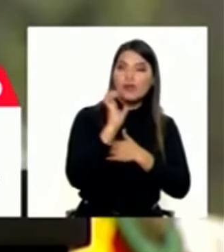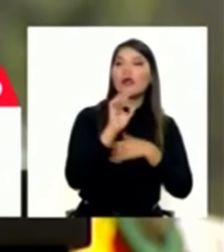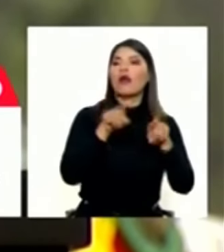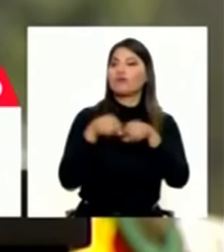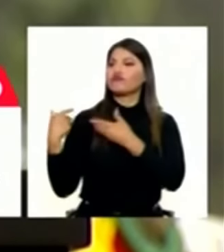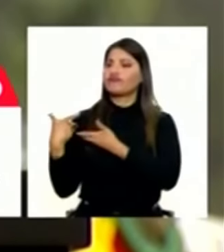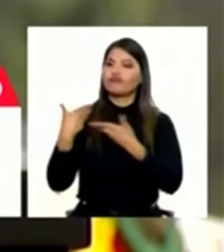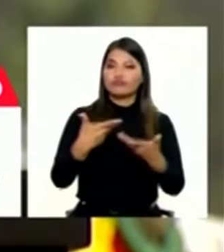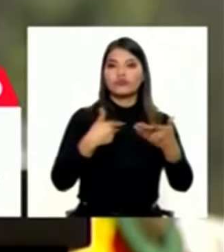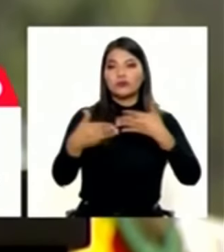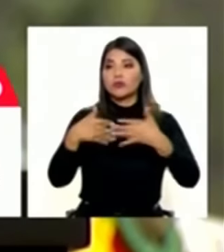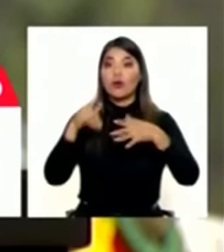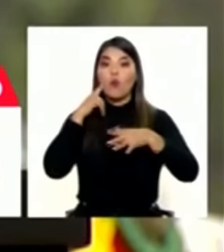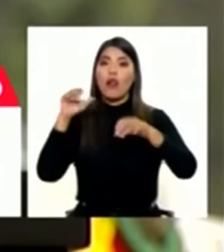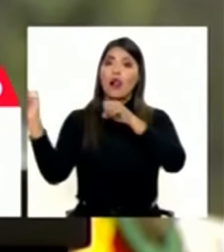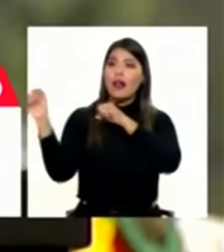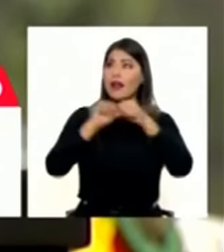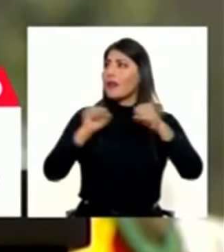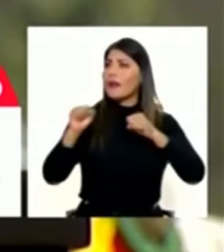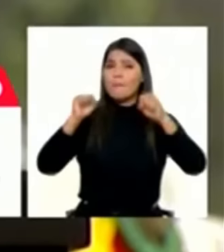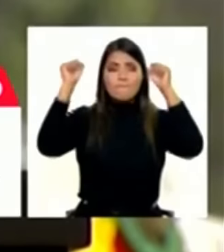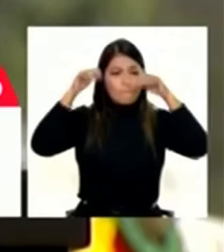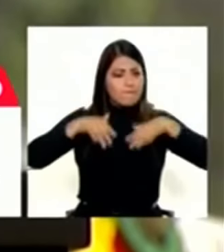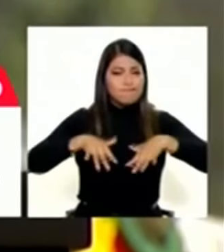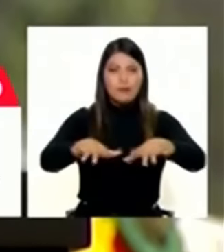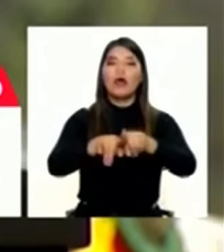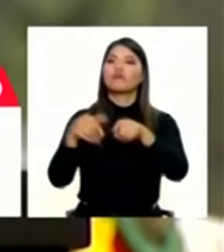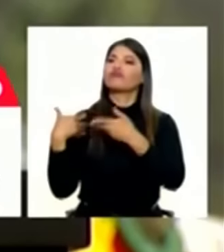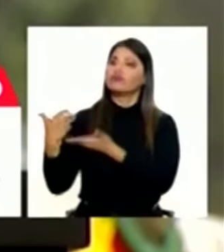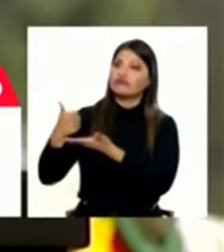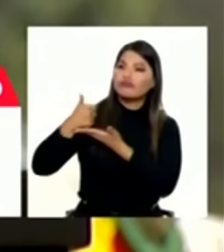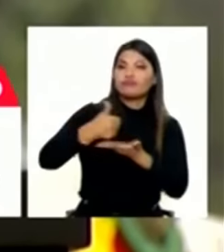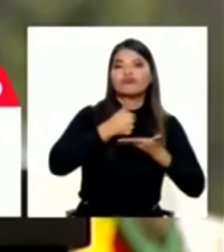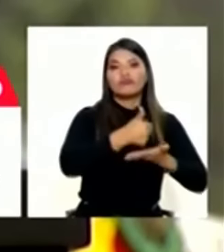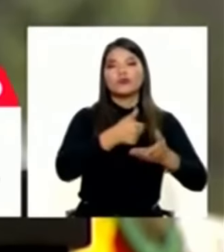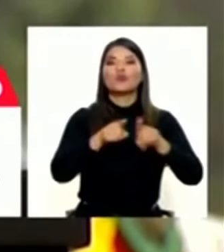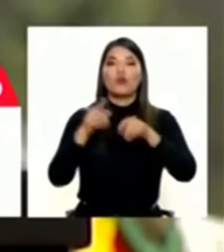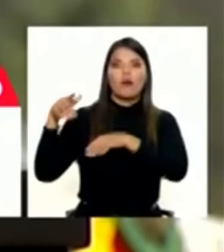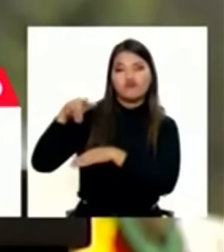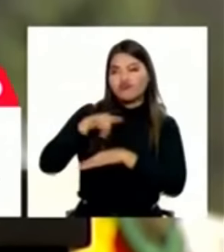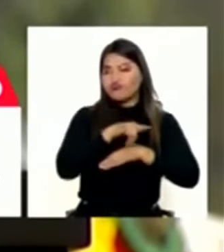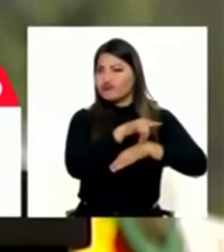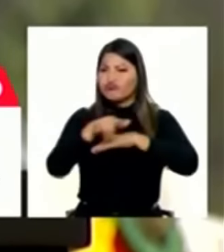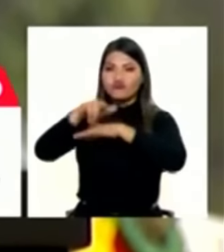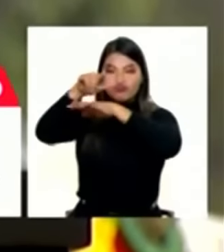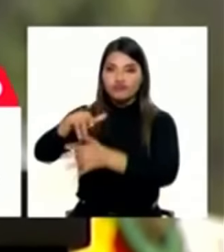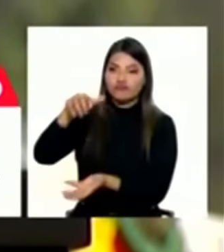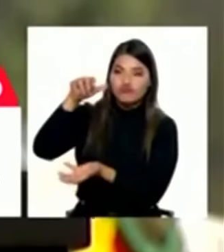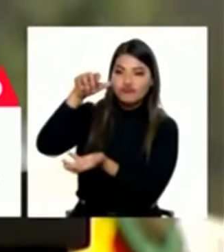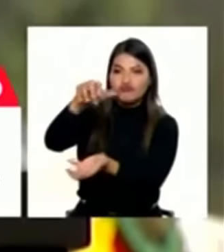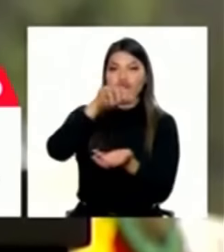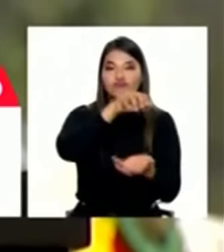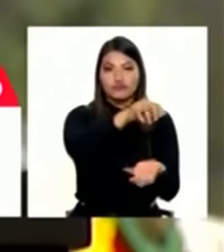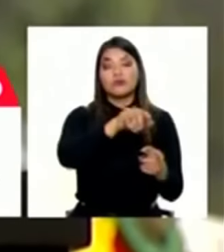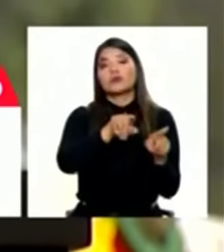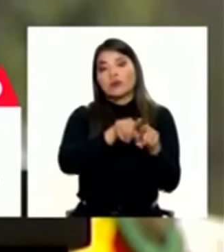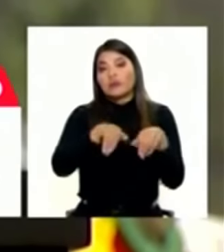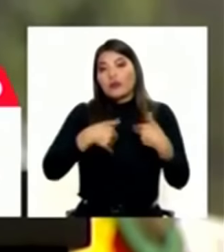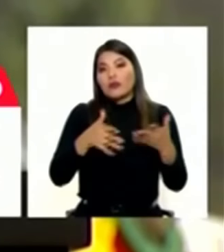la gestión del riesgo de desastres, llevando ayuda a las localidades más remotas del país. Y también